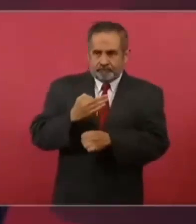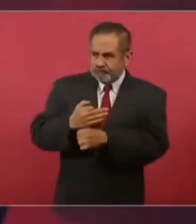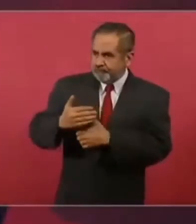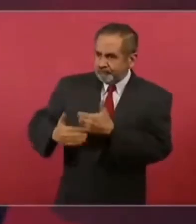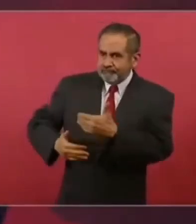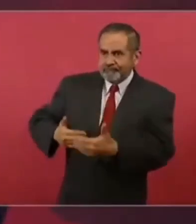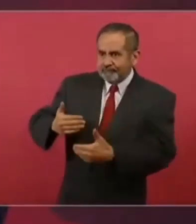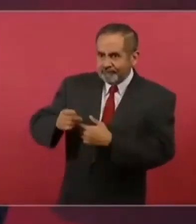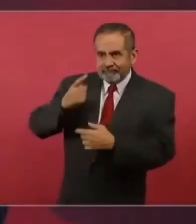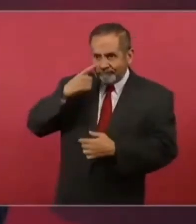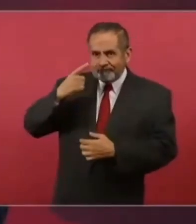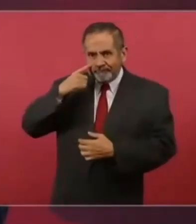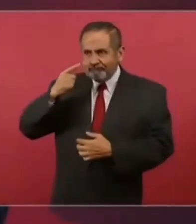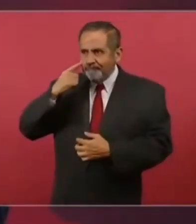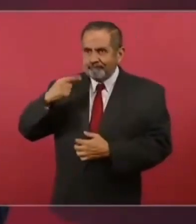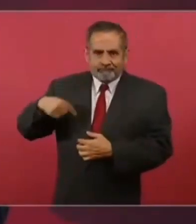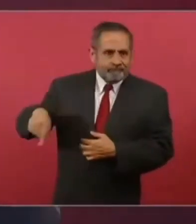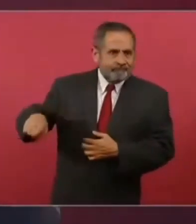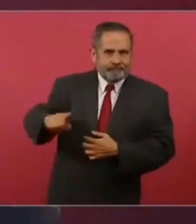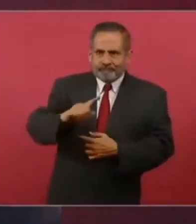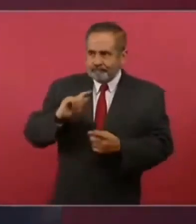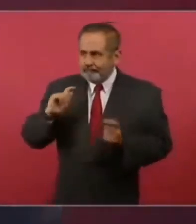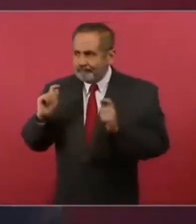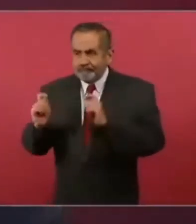en estos tiempos,